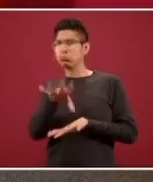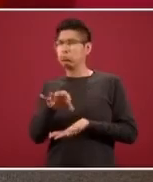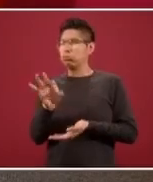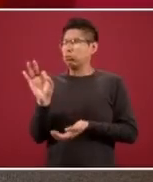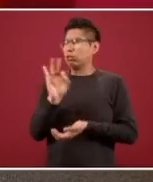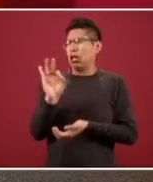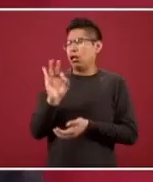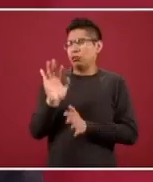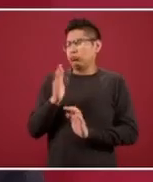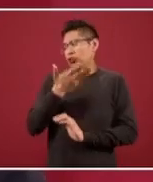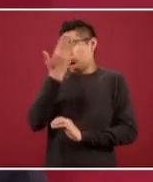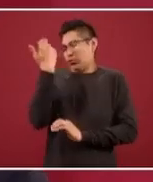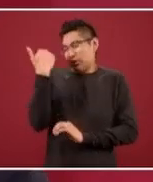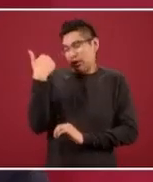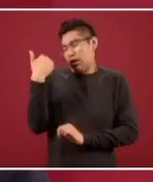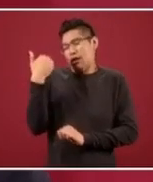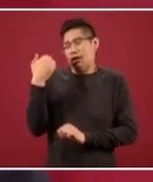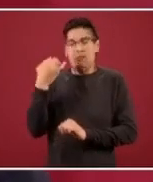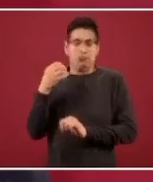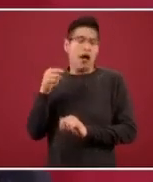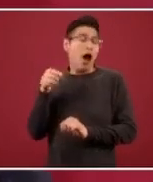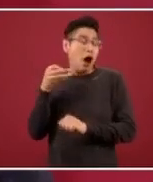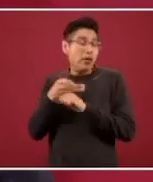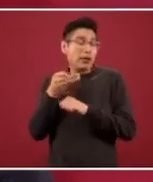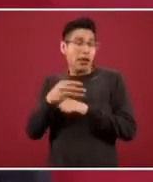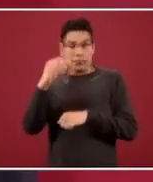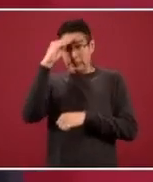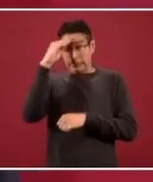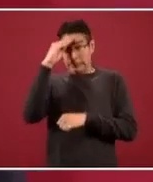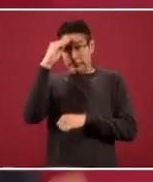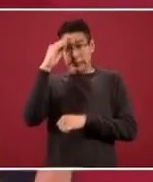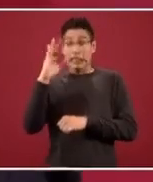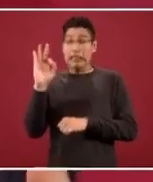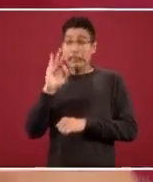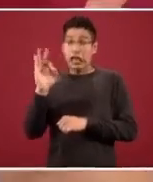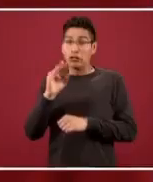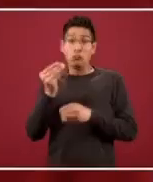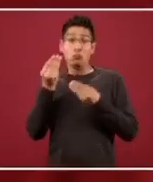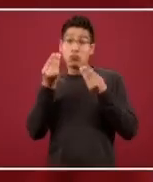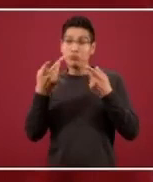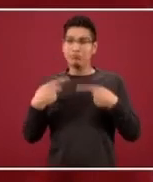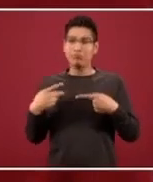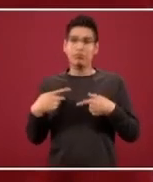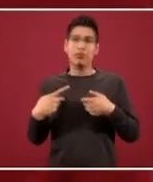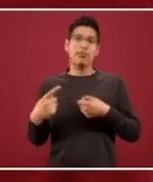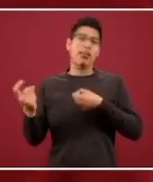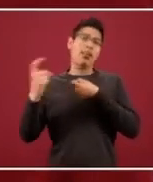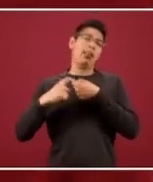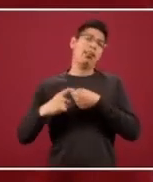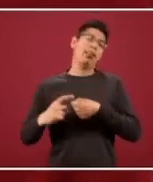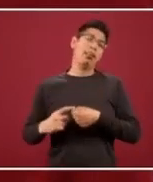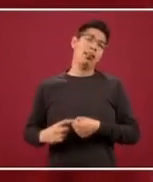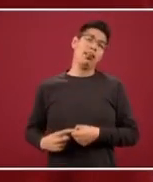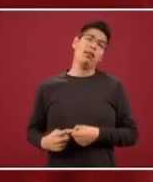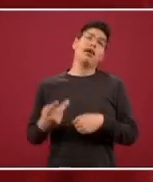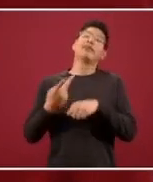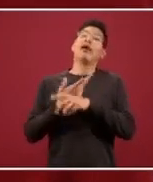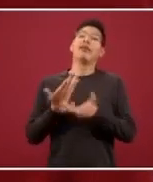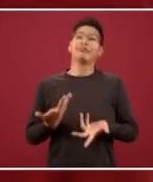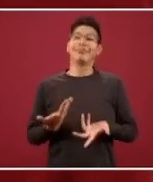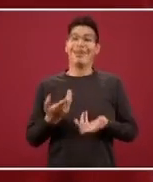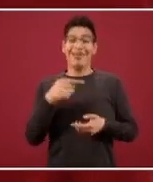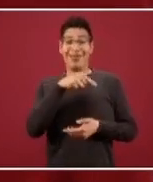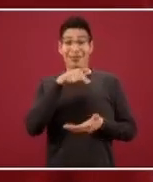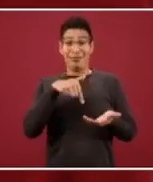un exceso de solicitudes. Si hay un exceso de solicitudes y todos van a su clínica, a su unidad de medicina